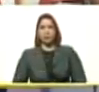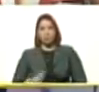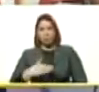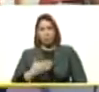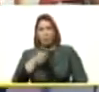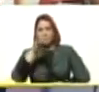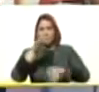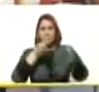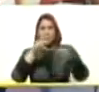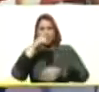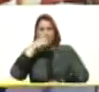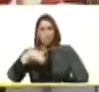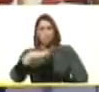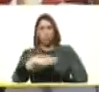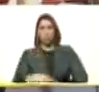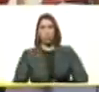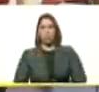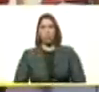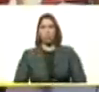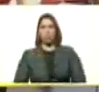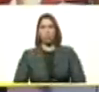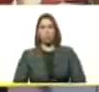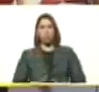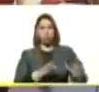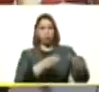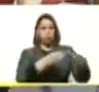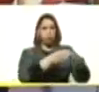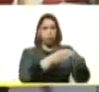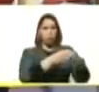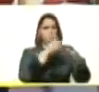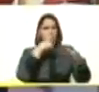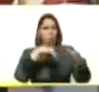pueblo, y una parte del pueblo entiende.